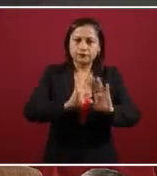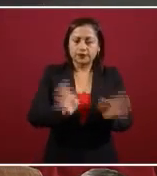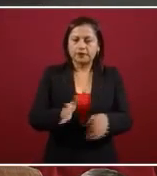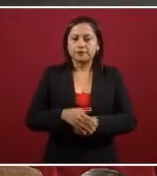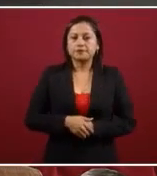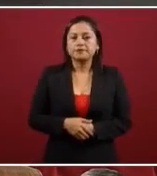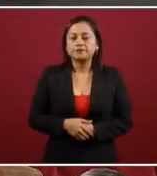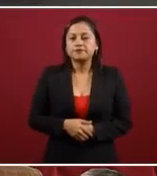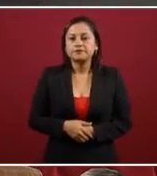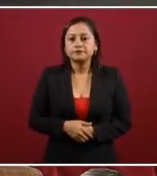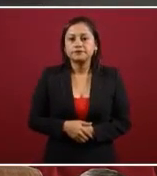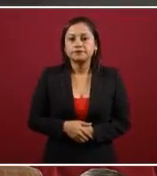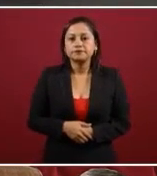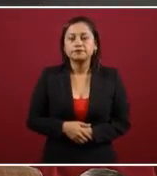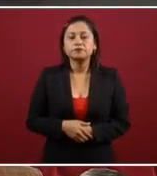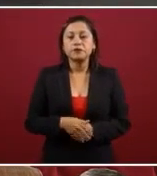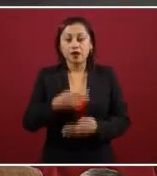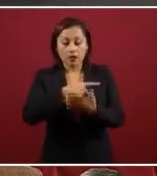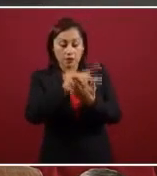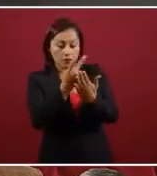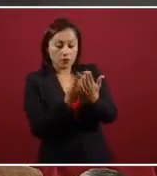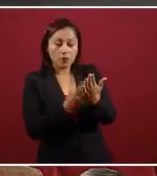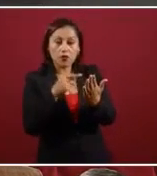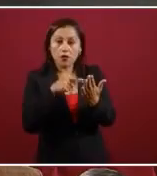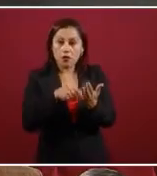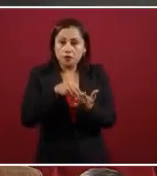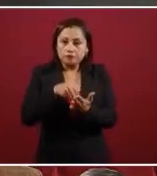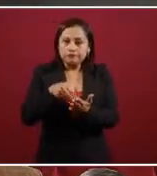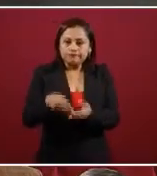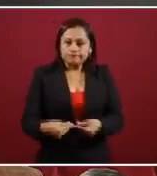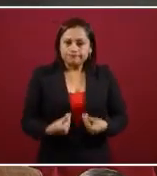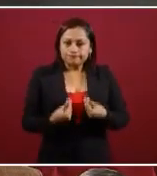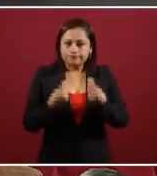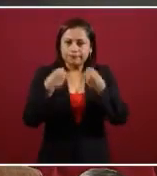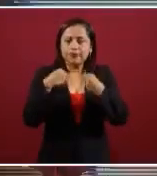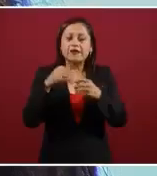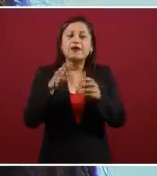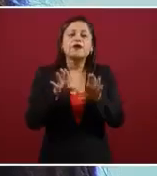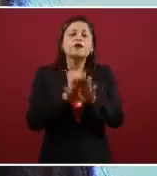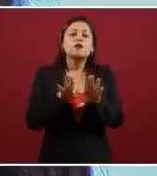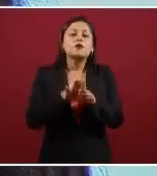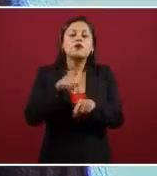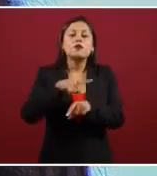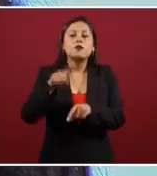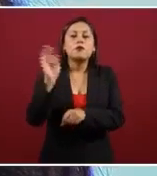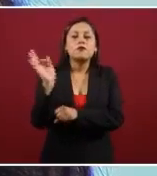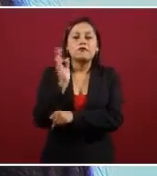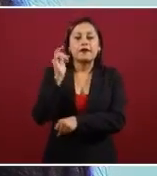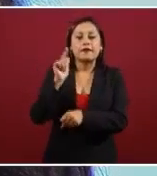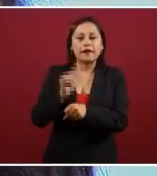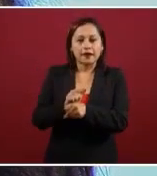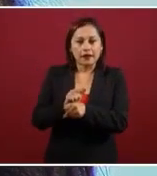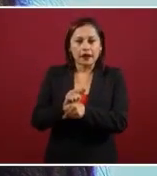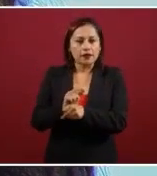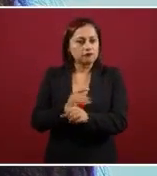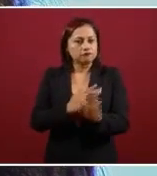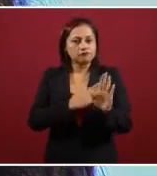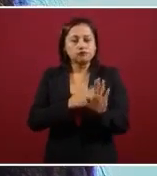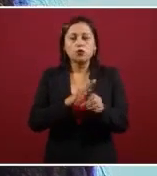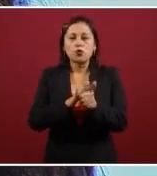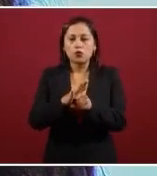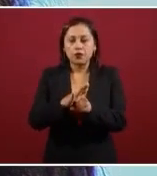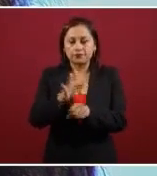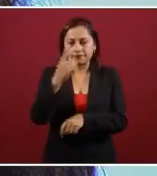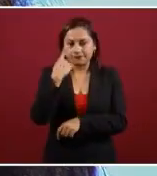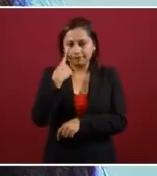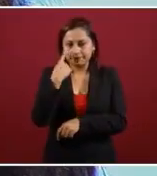¿Qué es lo valioso de nuestro programa y cuál es el compromiso del gobierno federal? Una, que las compañeras y los